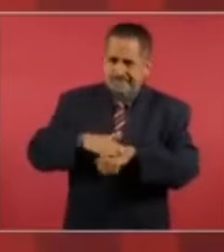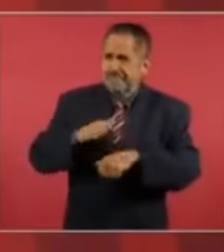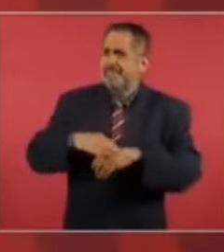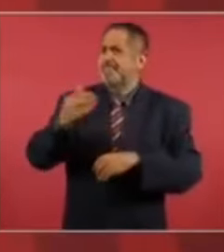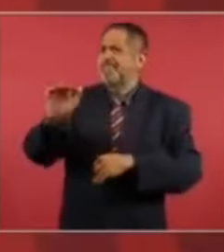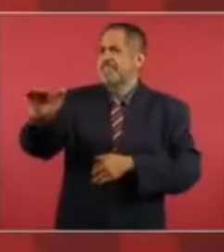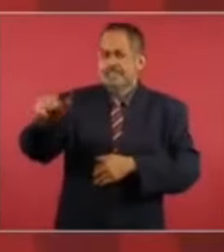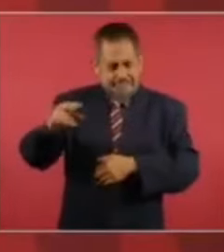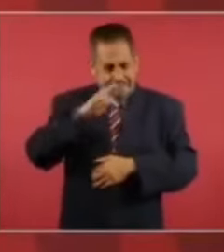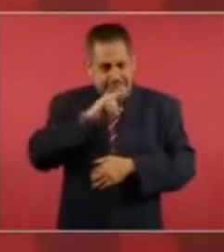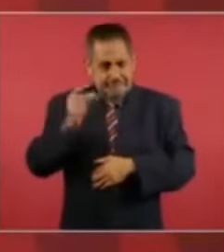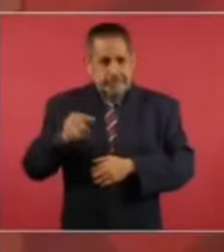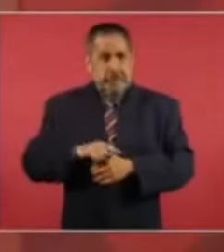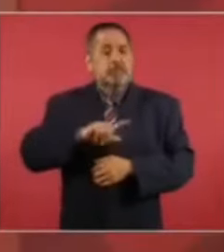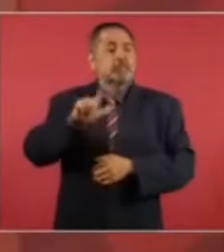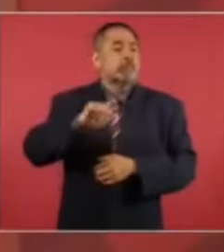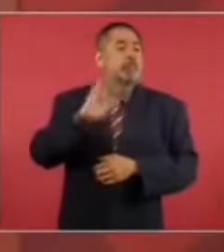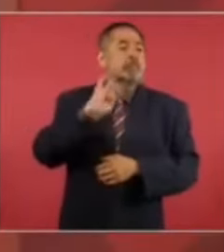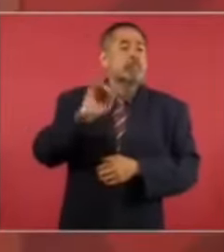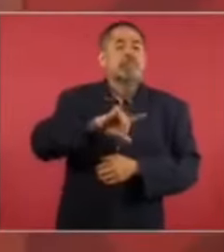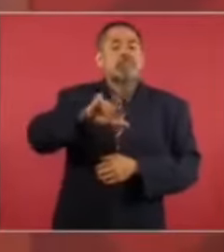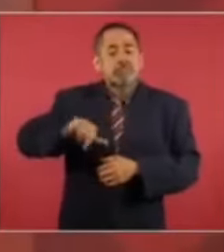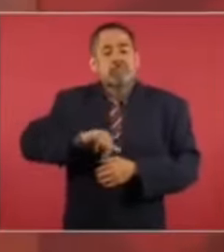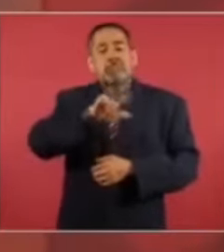porque si nos tardábamos más,